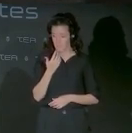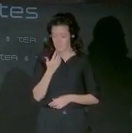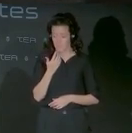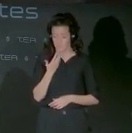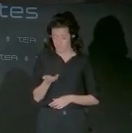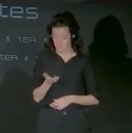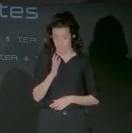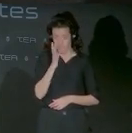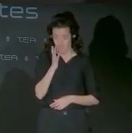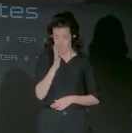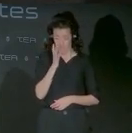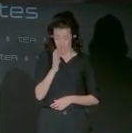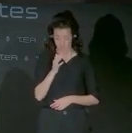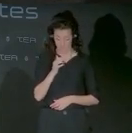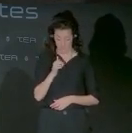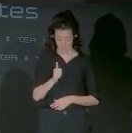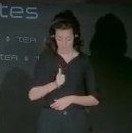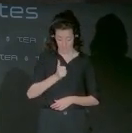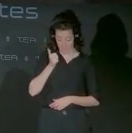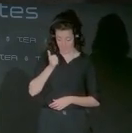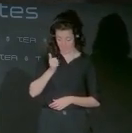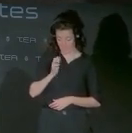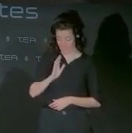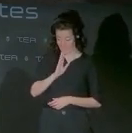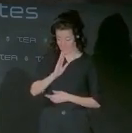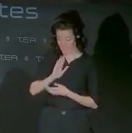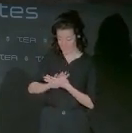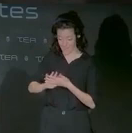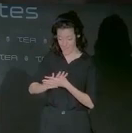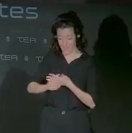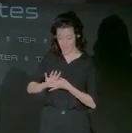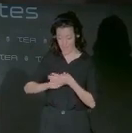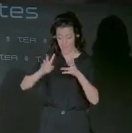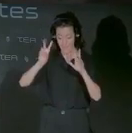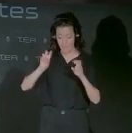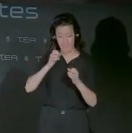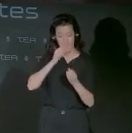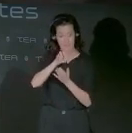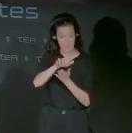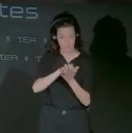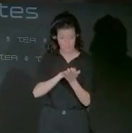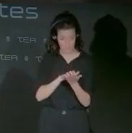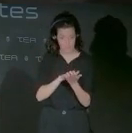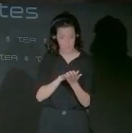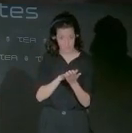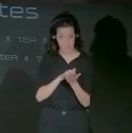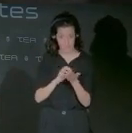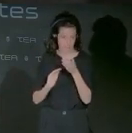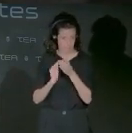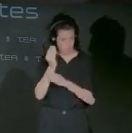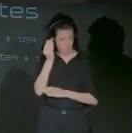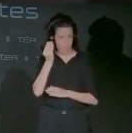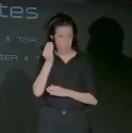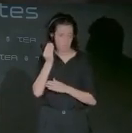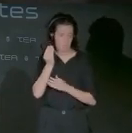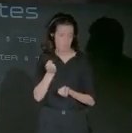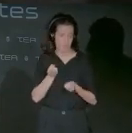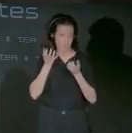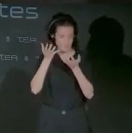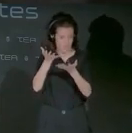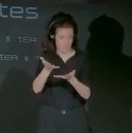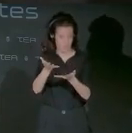eso justo lo que hablabas también, Ann, del informe que han sacado y de la comunicación que ha